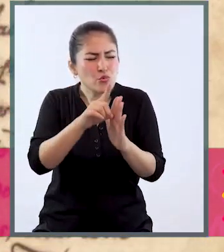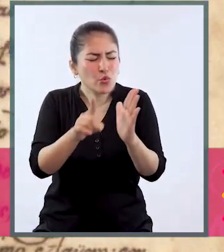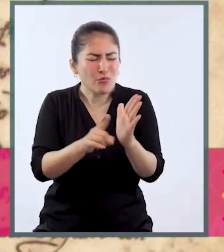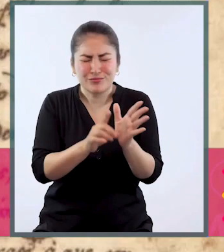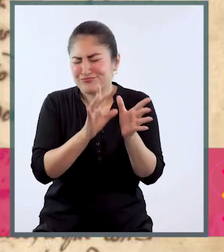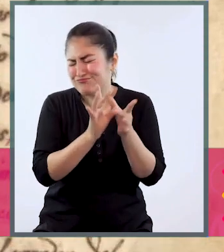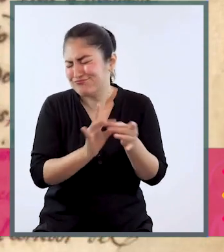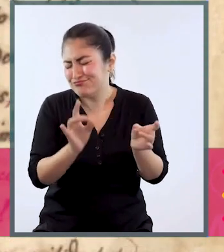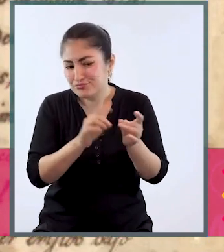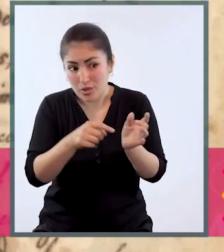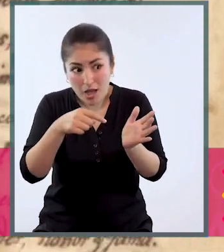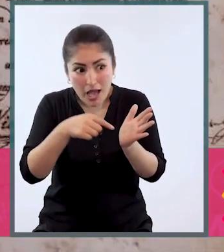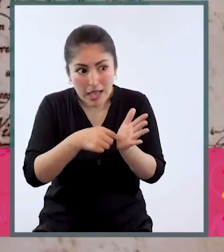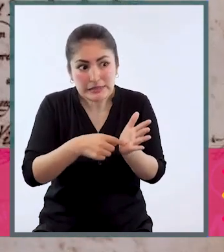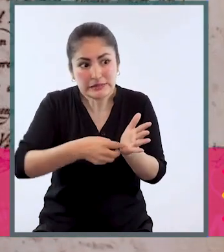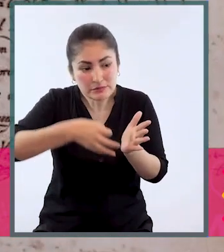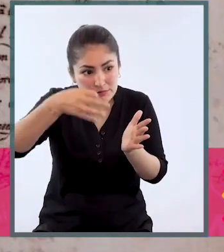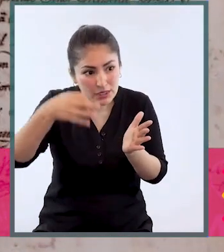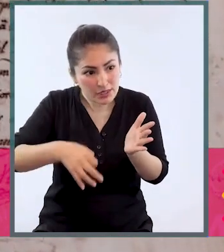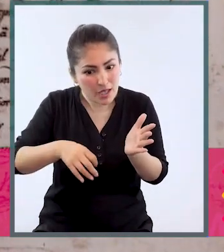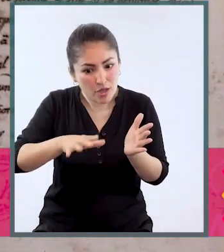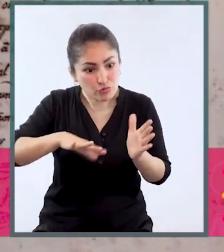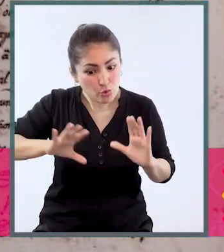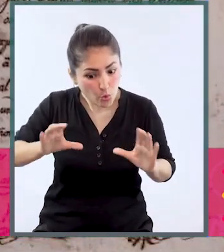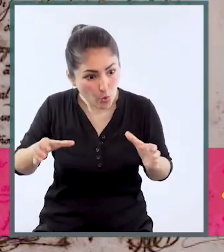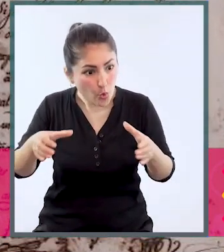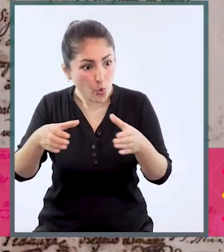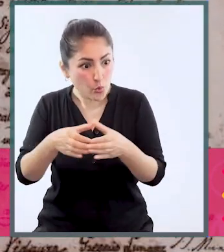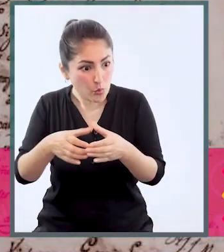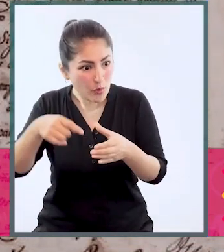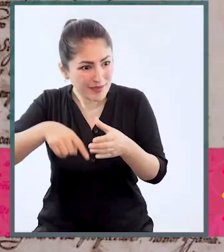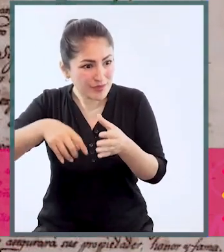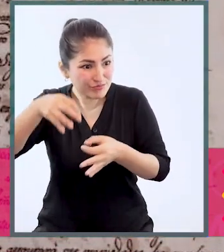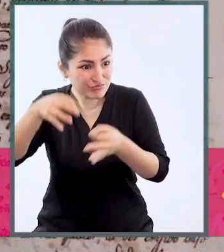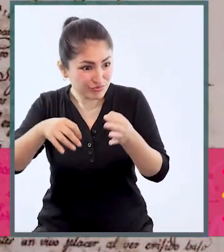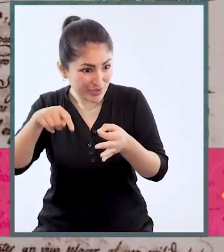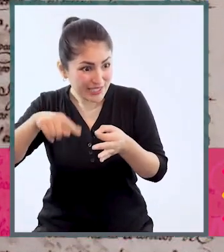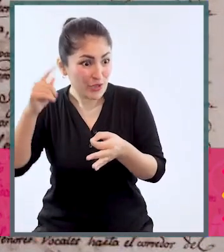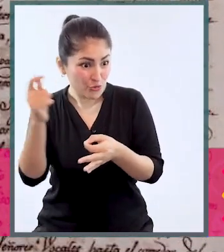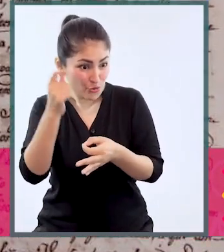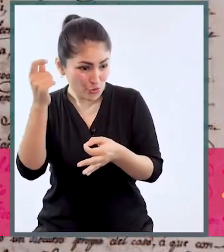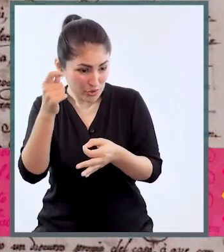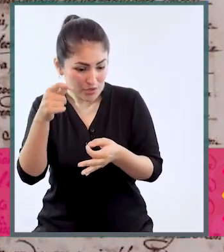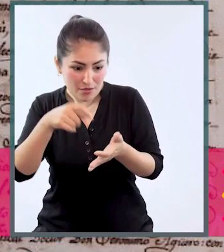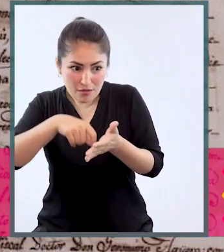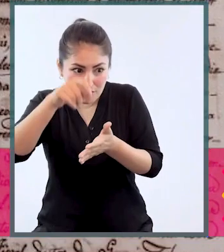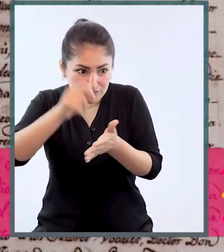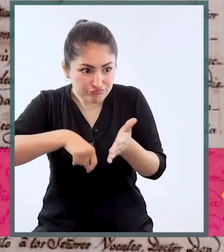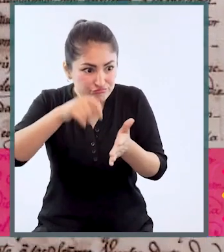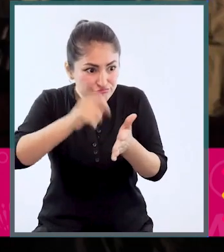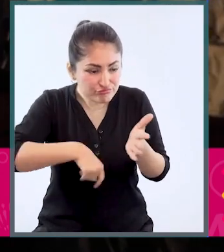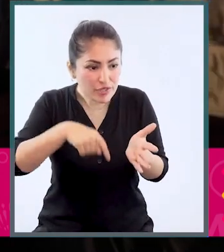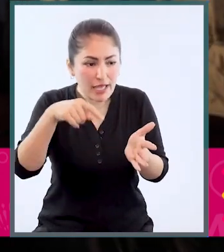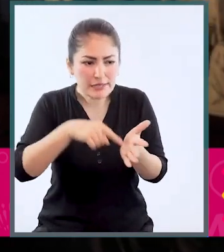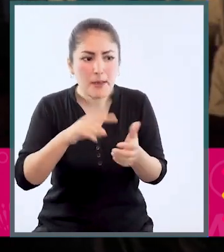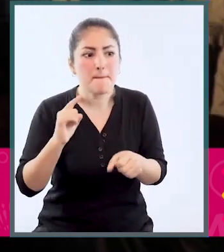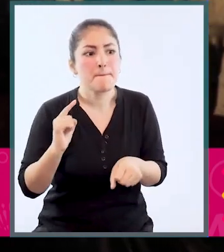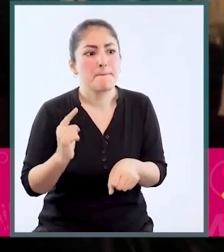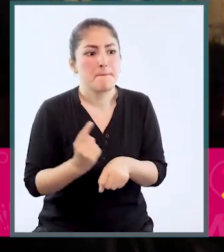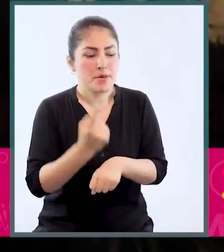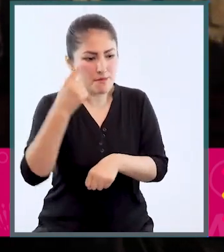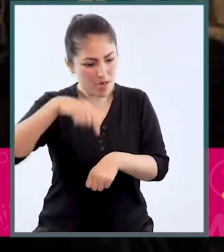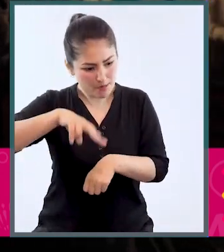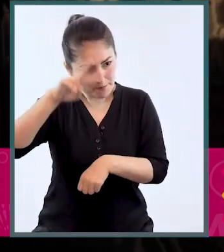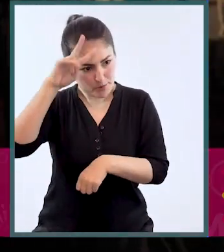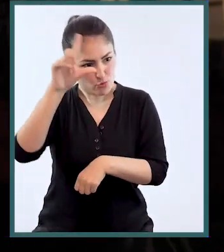que permite afirmar que la corte que se formó acá en Trujillo, posteriormente la Libertad, es la primera